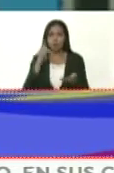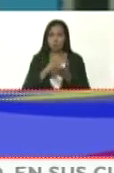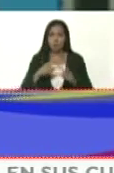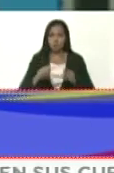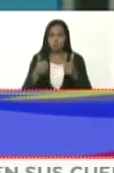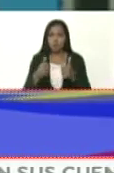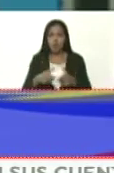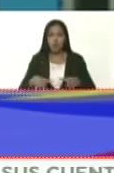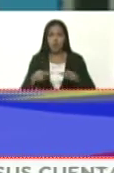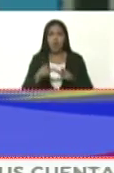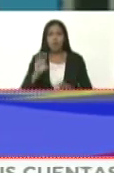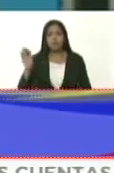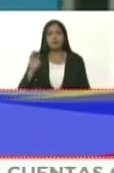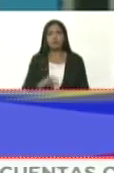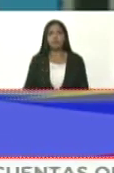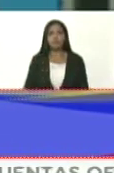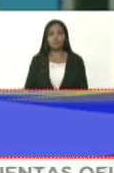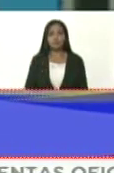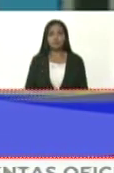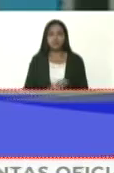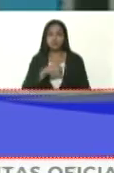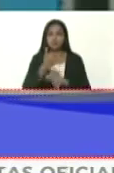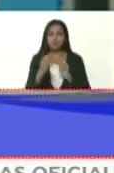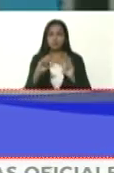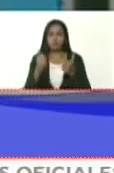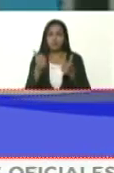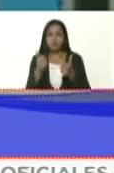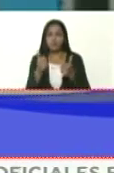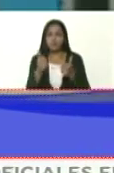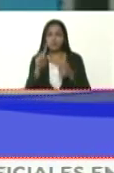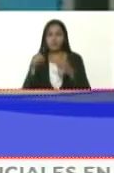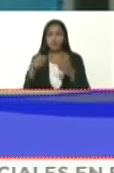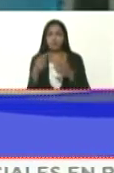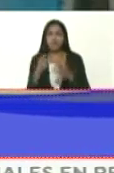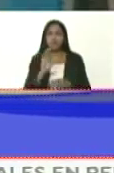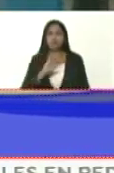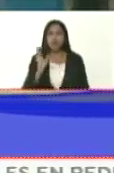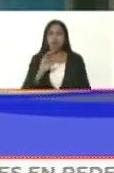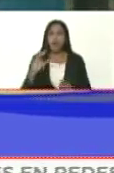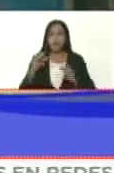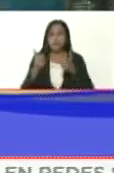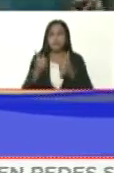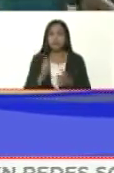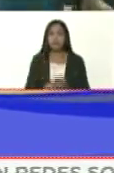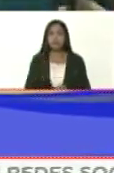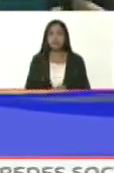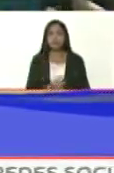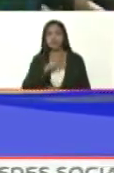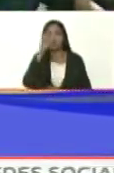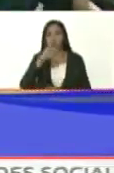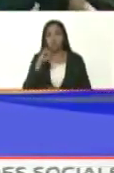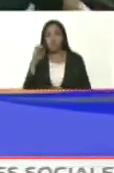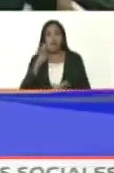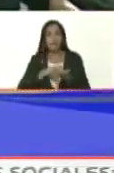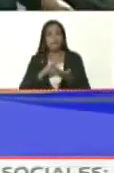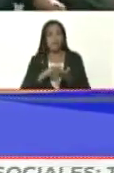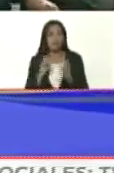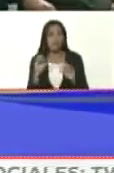y ancho del país. Este plan se va a iniciar en Distrito Capital, Zulia y